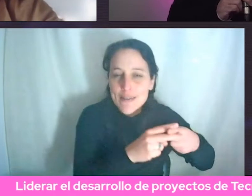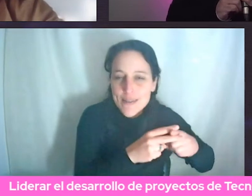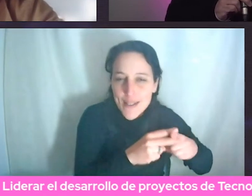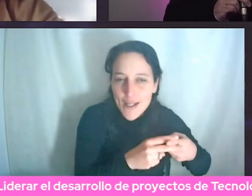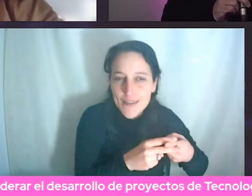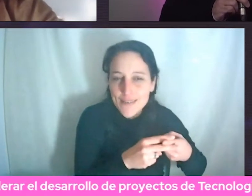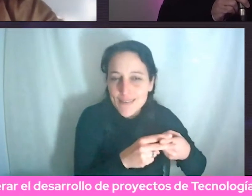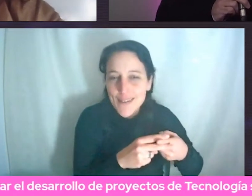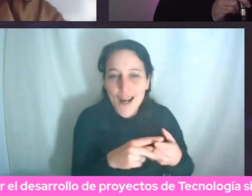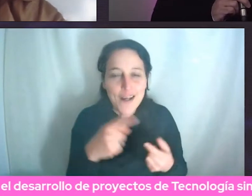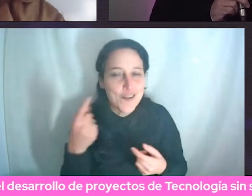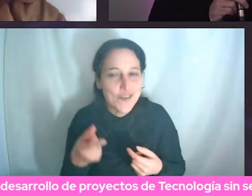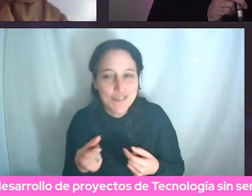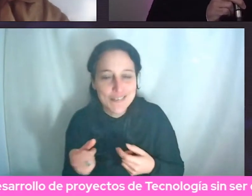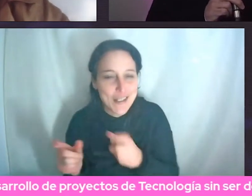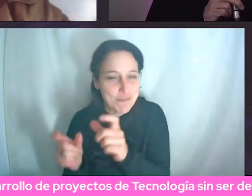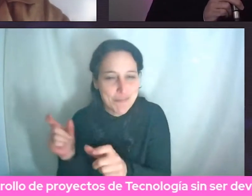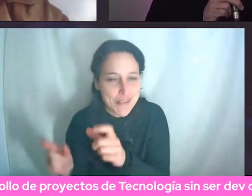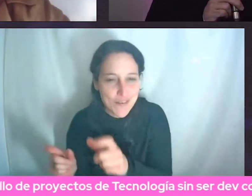lado.